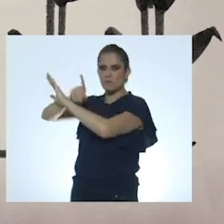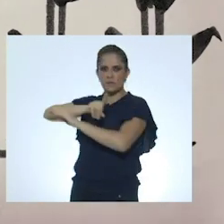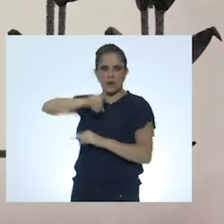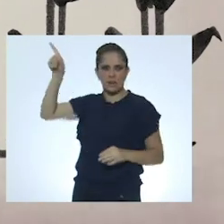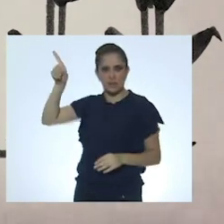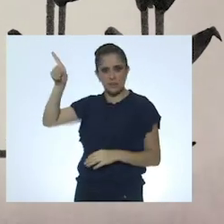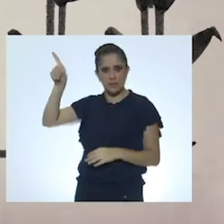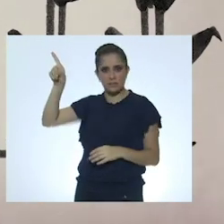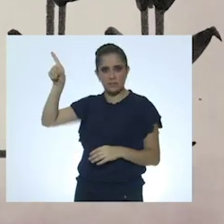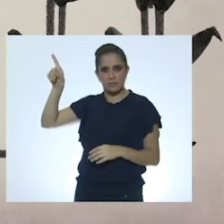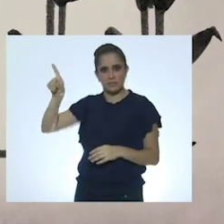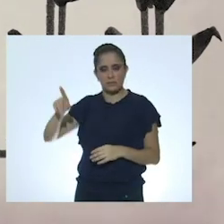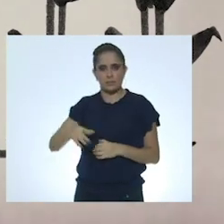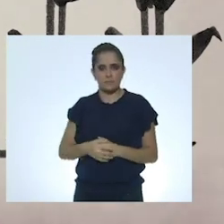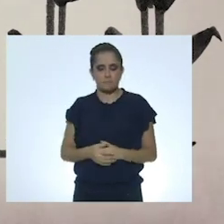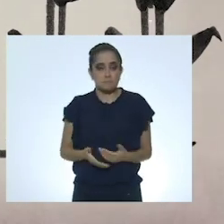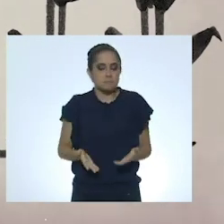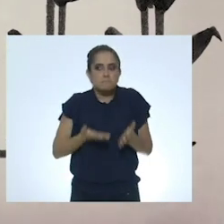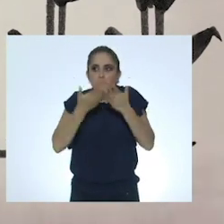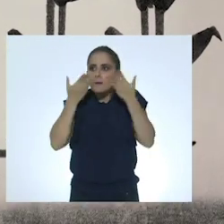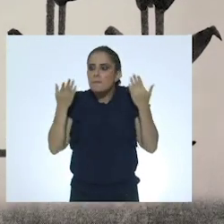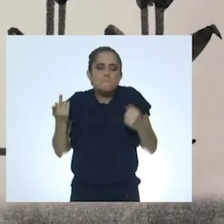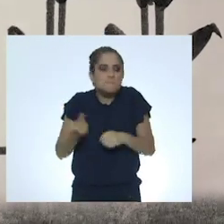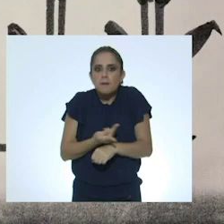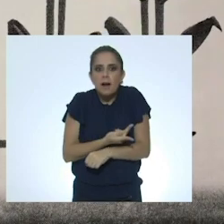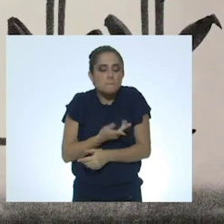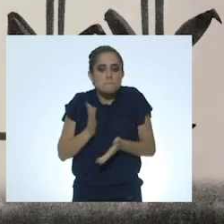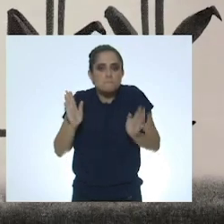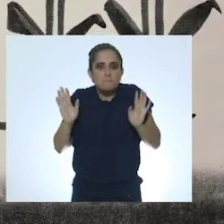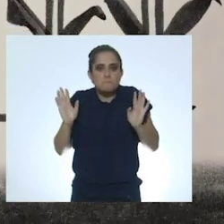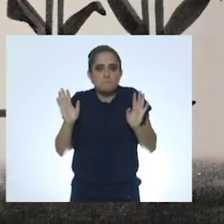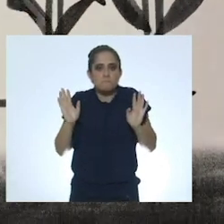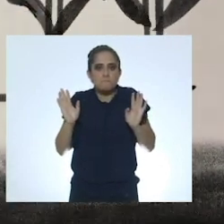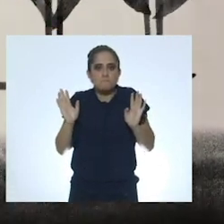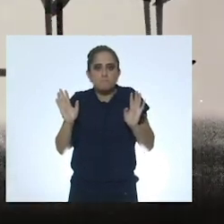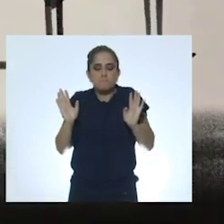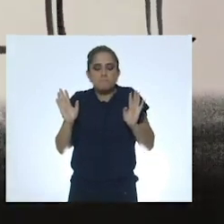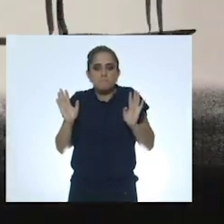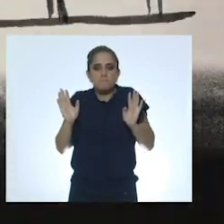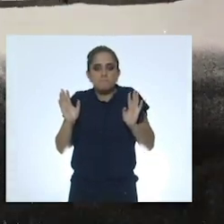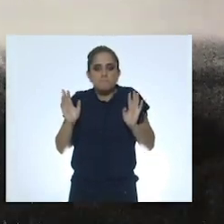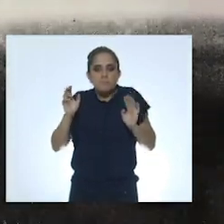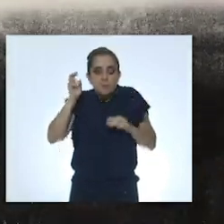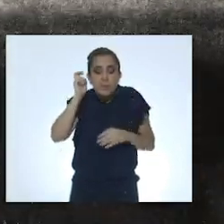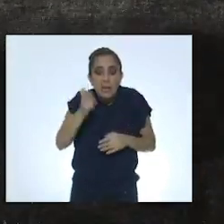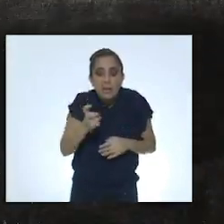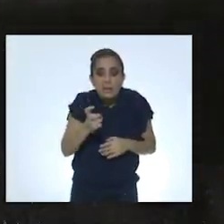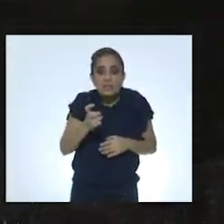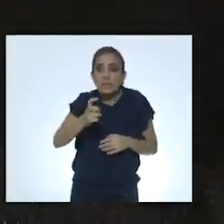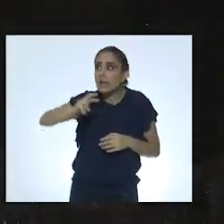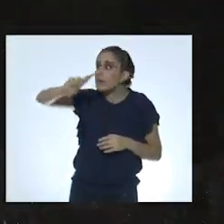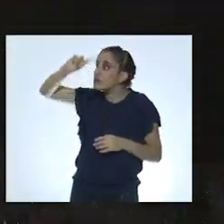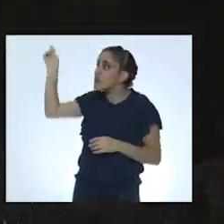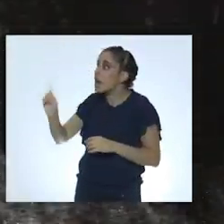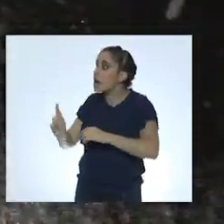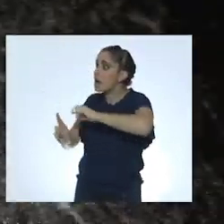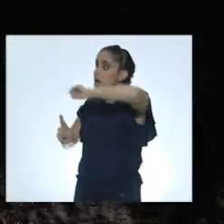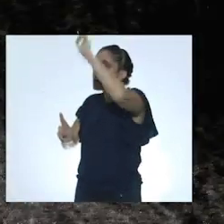Girutti nyanna shiti ijaguci velaca. Guasarrayu nebila, bizugenda ne